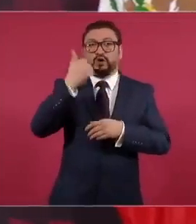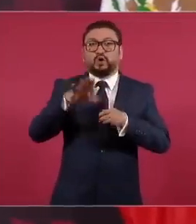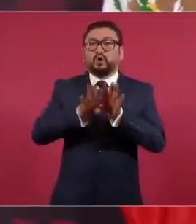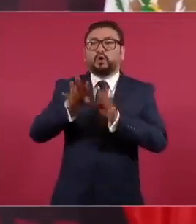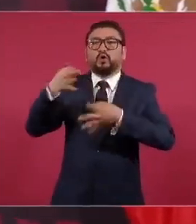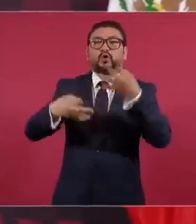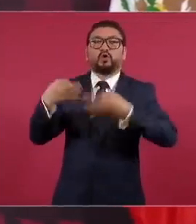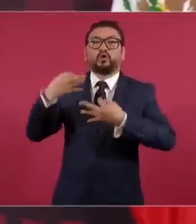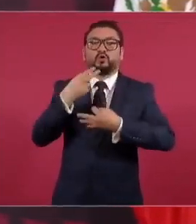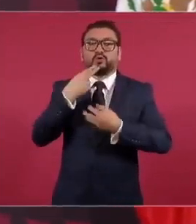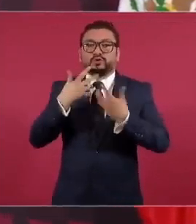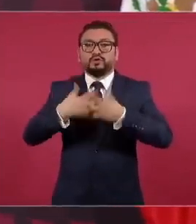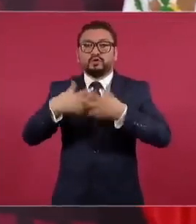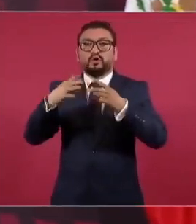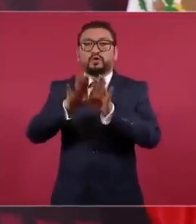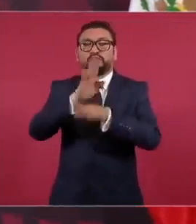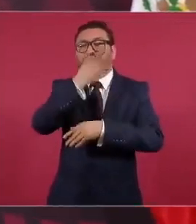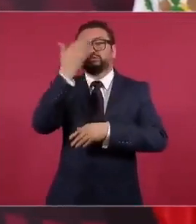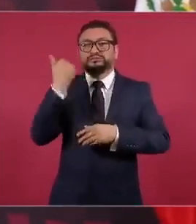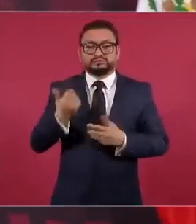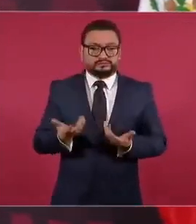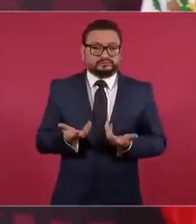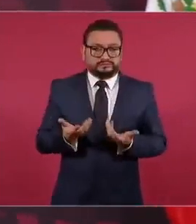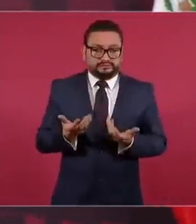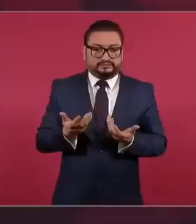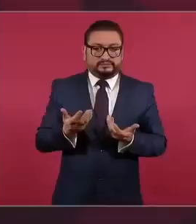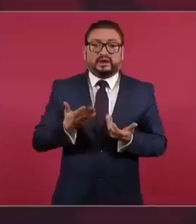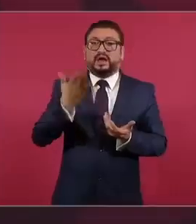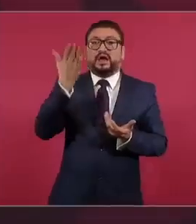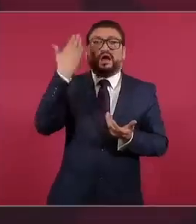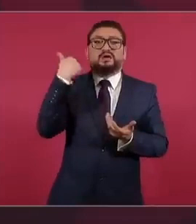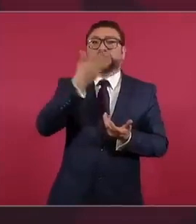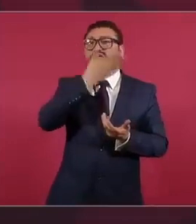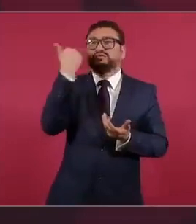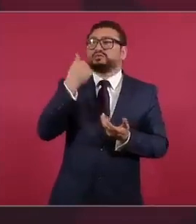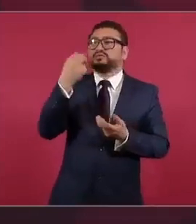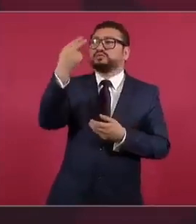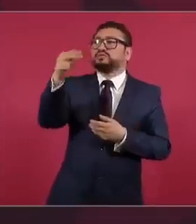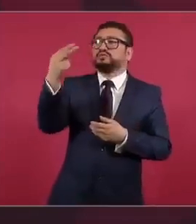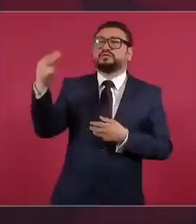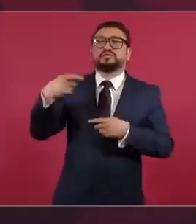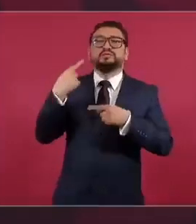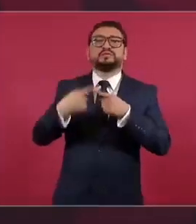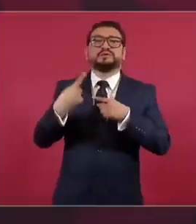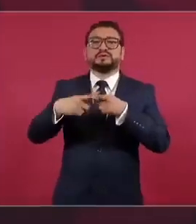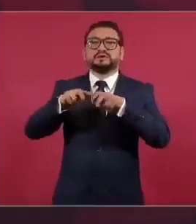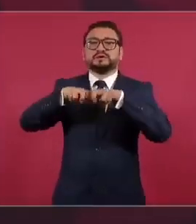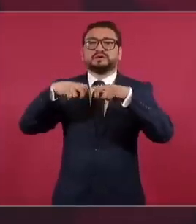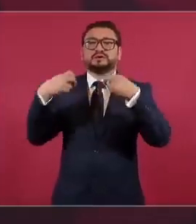Judicial. No se sabían ni el nombre de uno de los ministros,